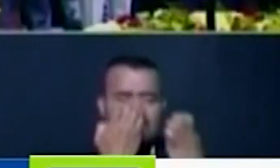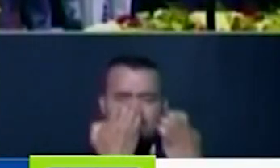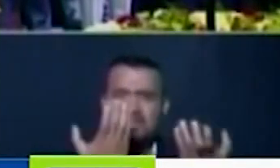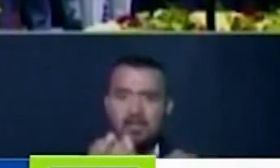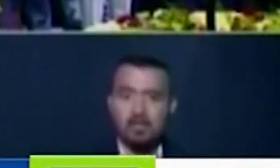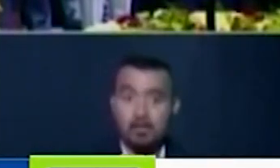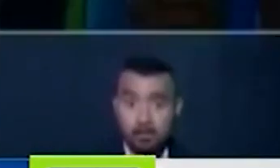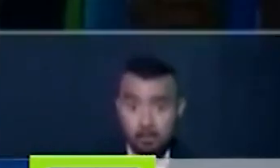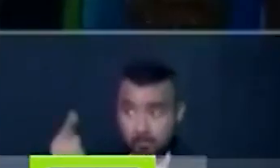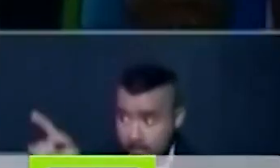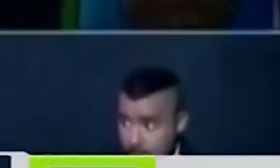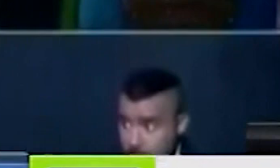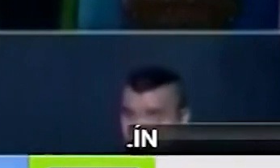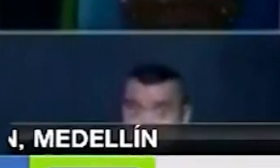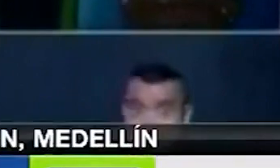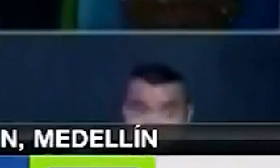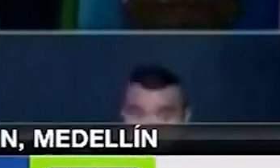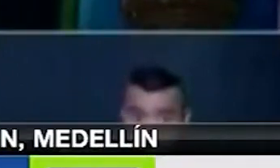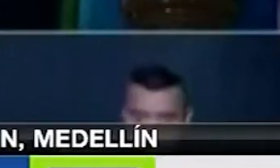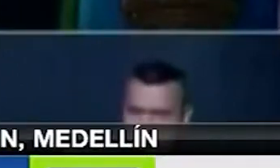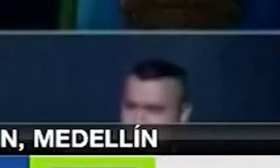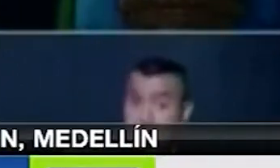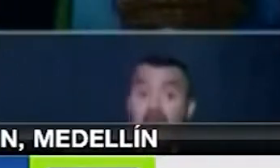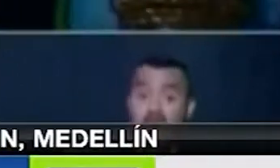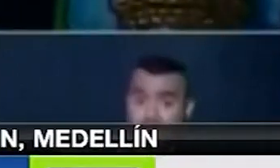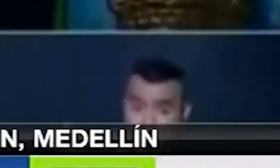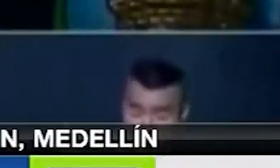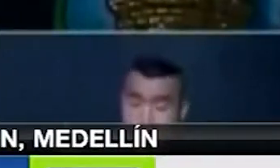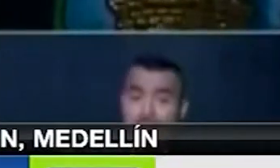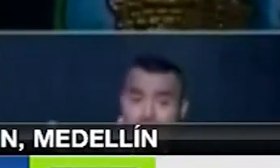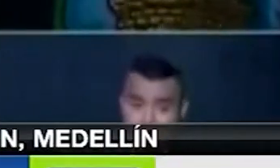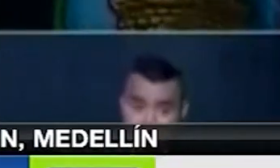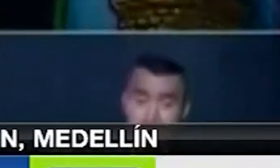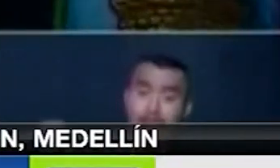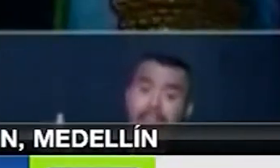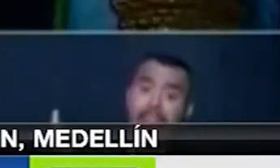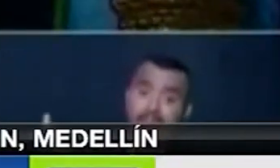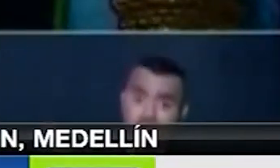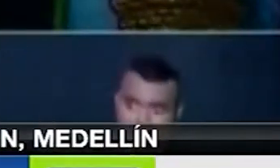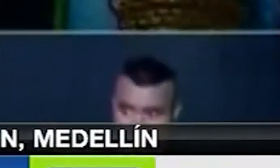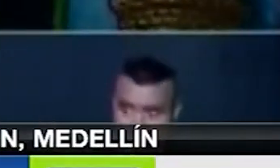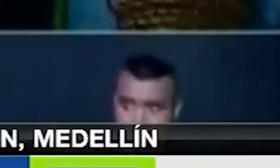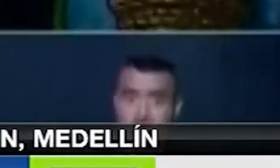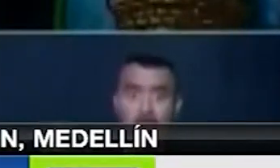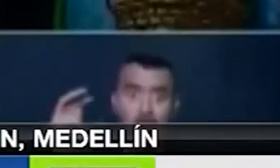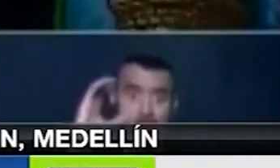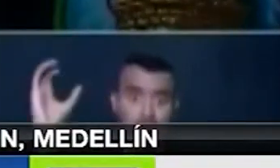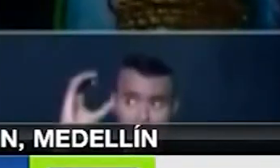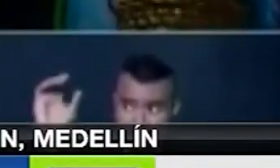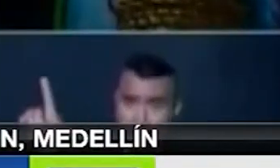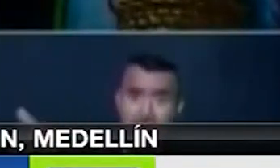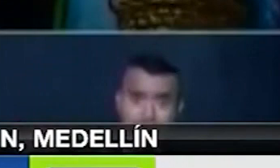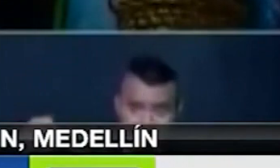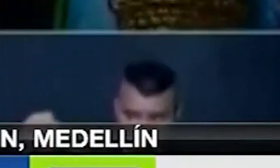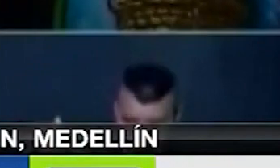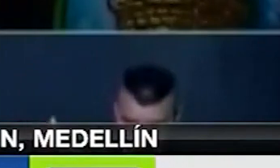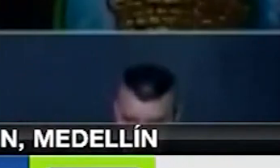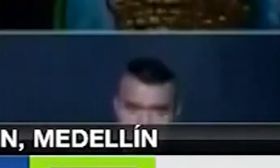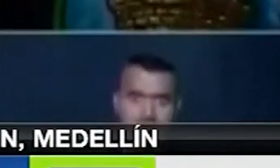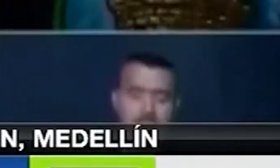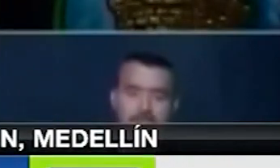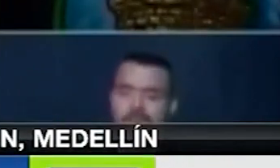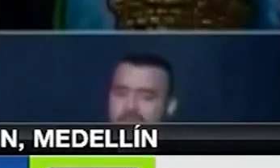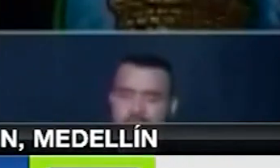su familia, pierde su comunidad y pierde Colombia entera. Vamos a construir